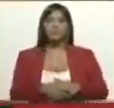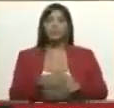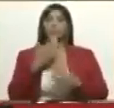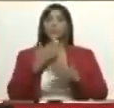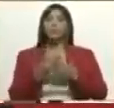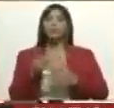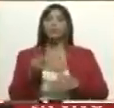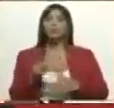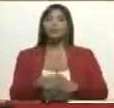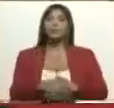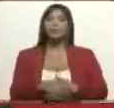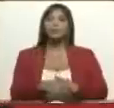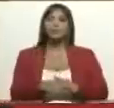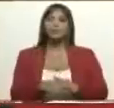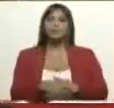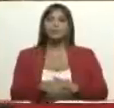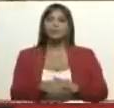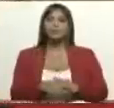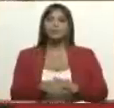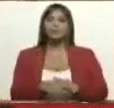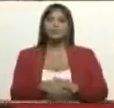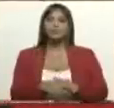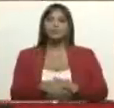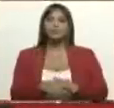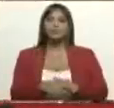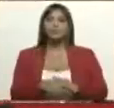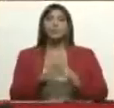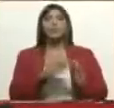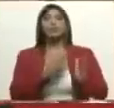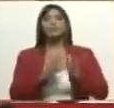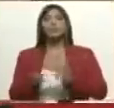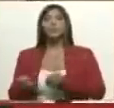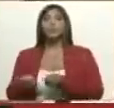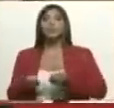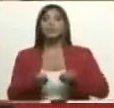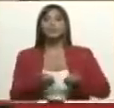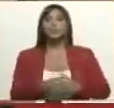también máxima coordinación,